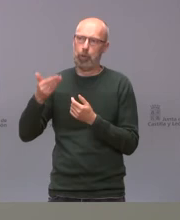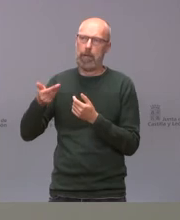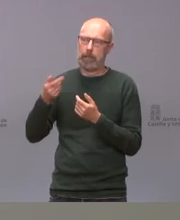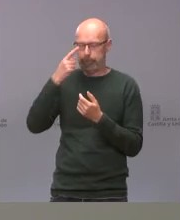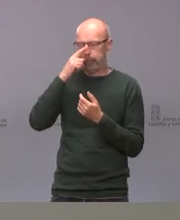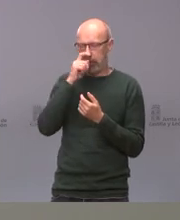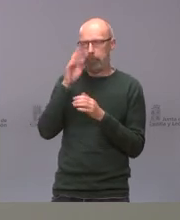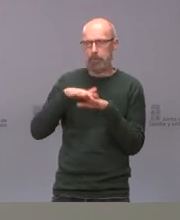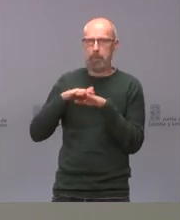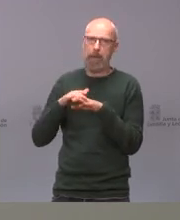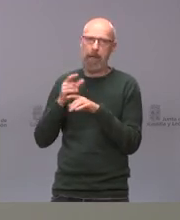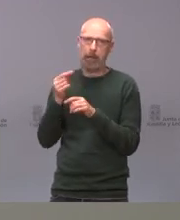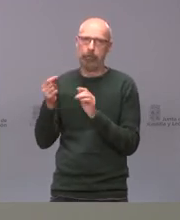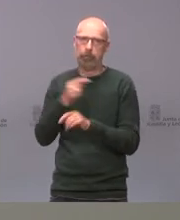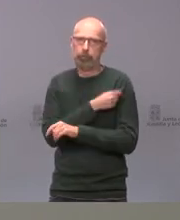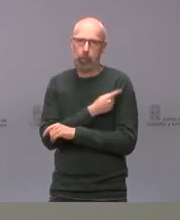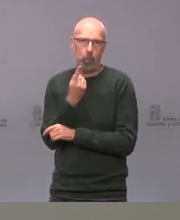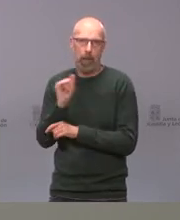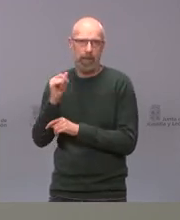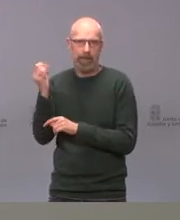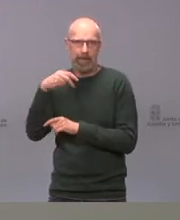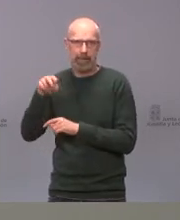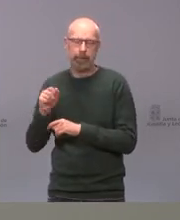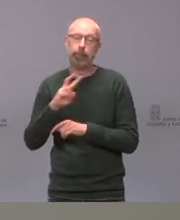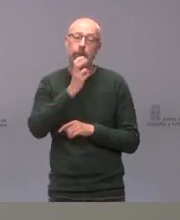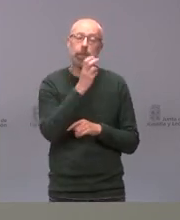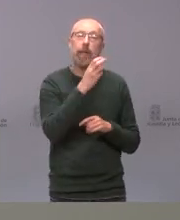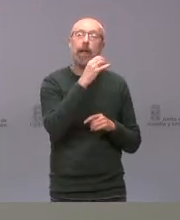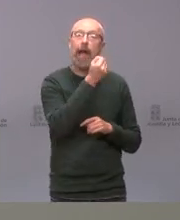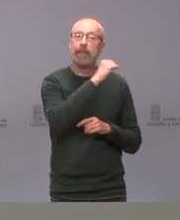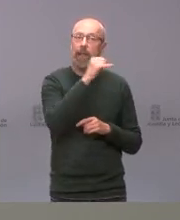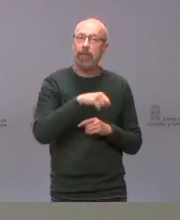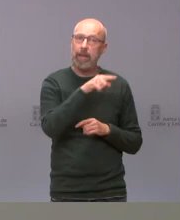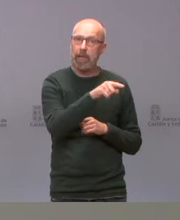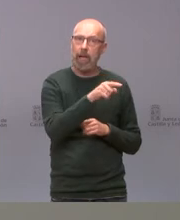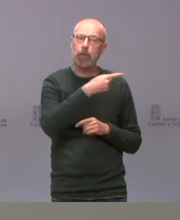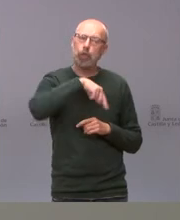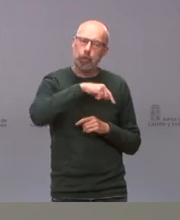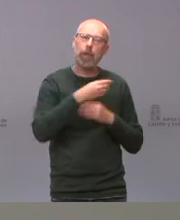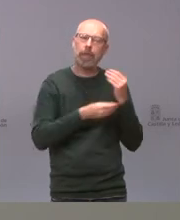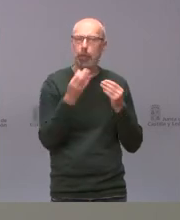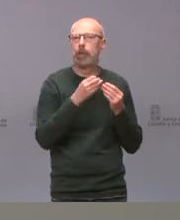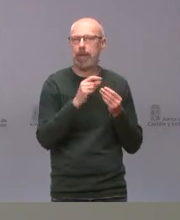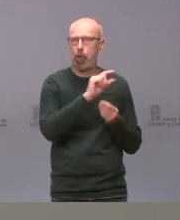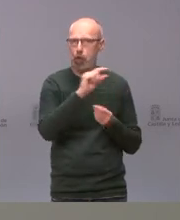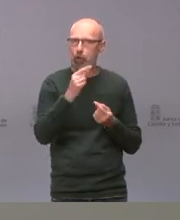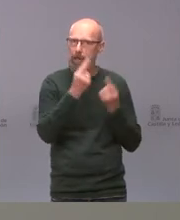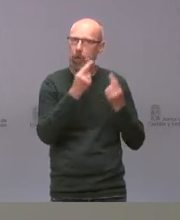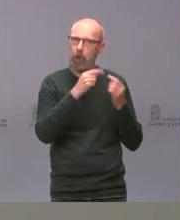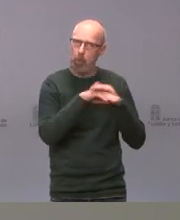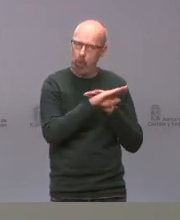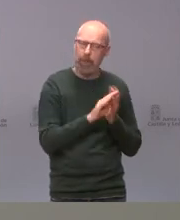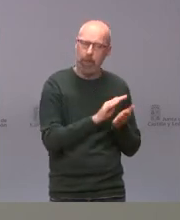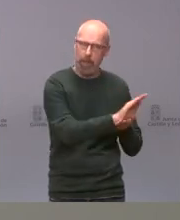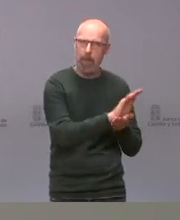relación a AstraZeneca, en AstraZeneca lo que estamos haciendo es efectivamente reservar dosis para intentar garantizar la segunda